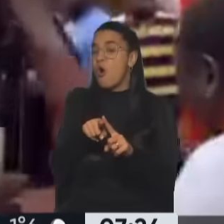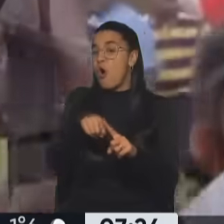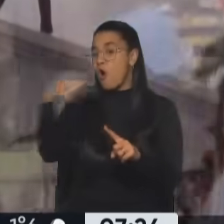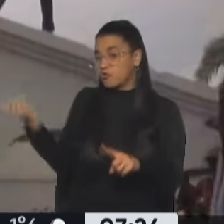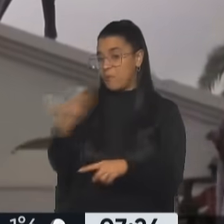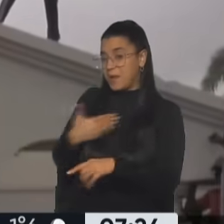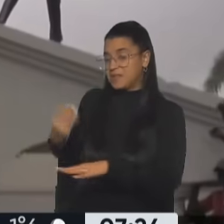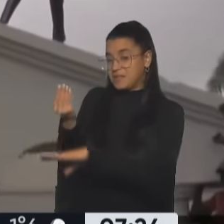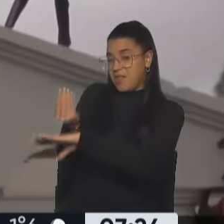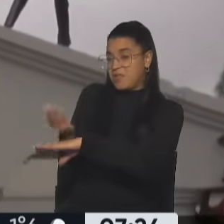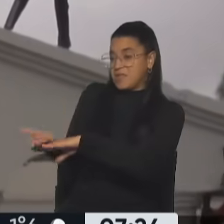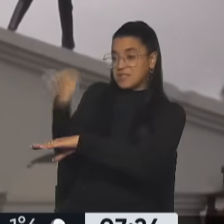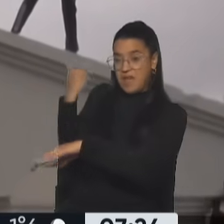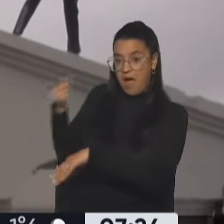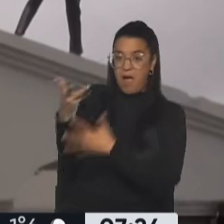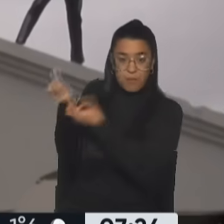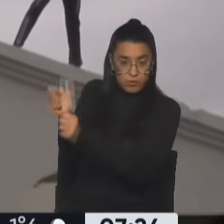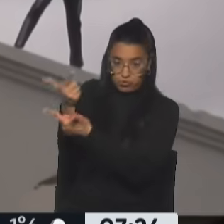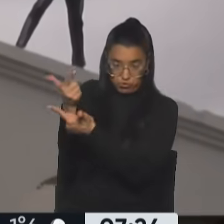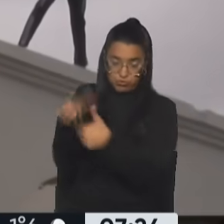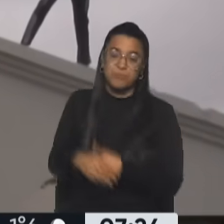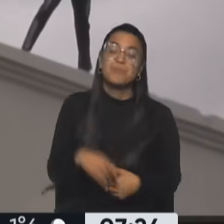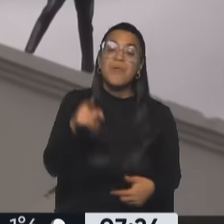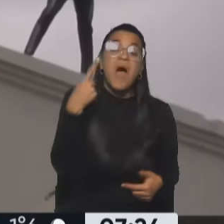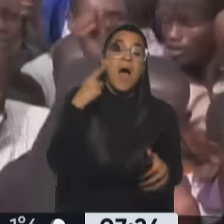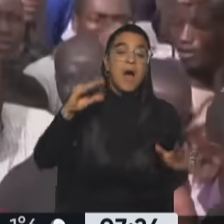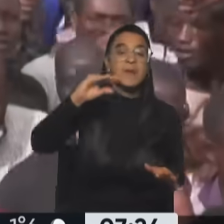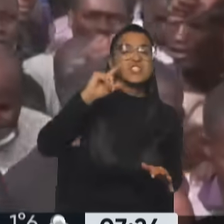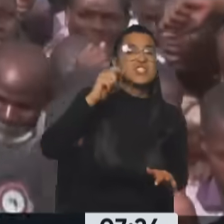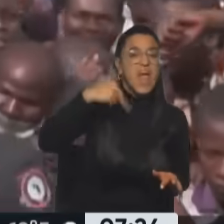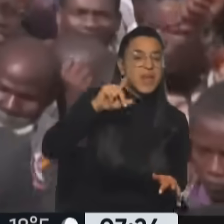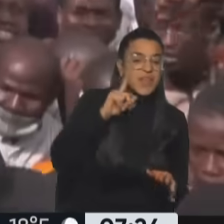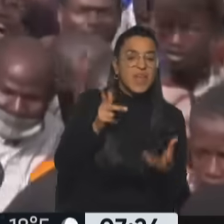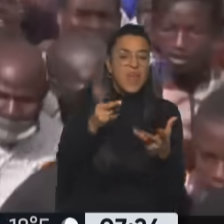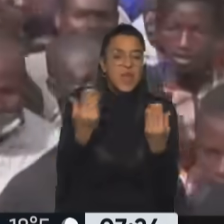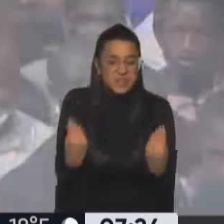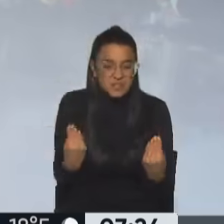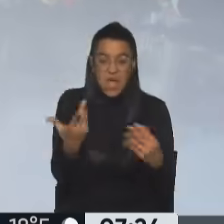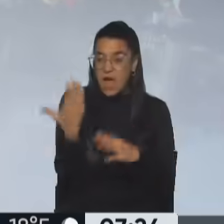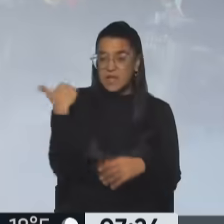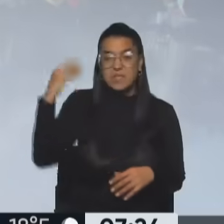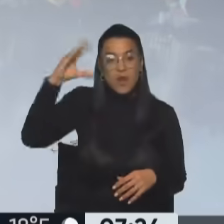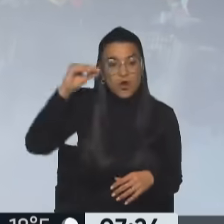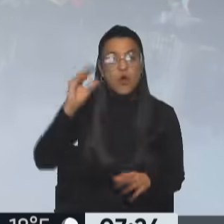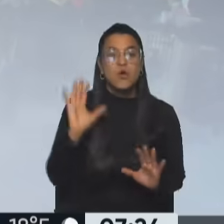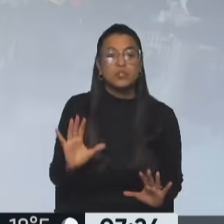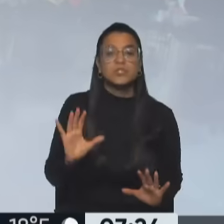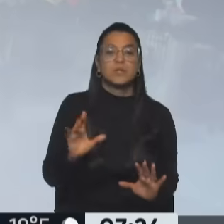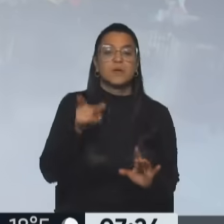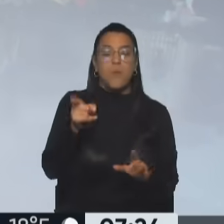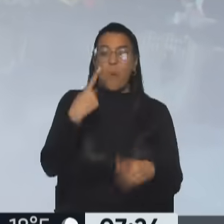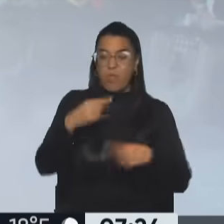el presidente derrocado. Y vamos a ver lo que decía el general Chiani justamente anoche, cuando se vencía este